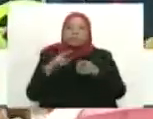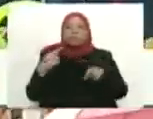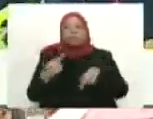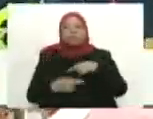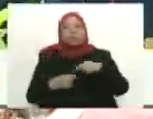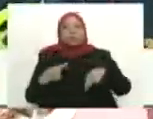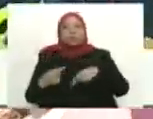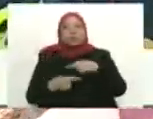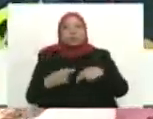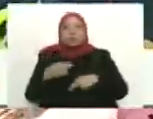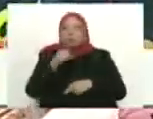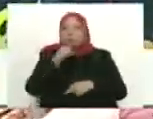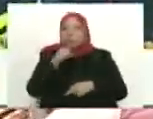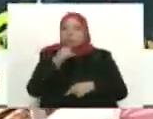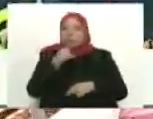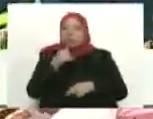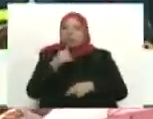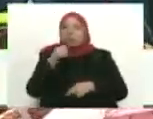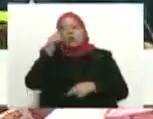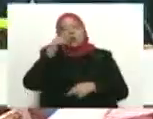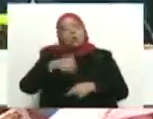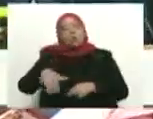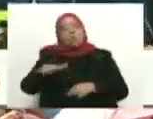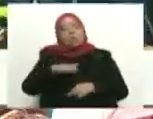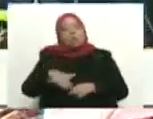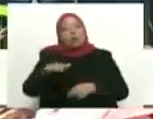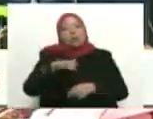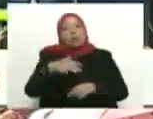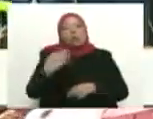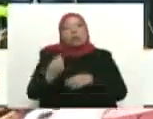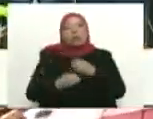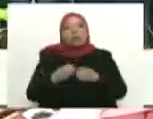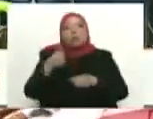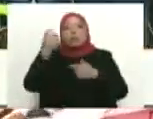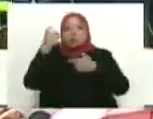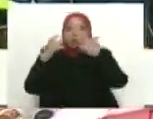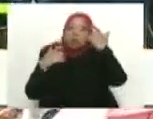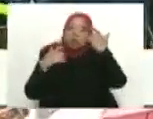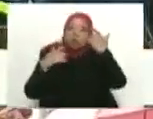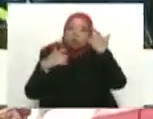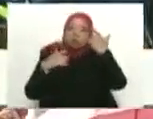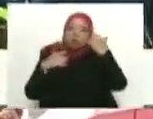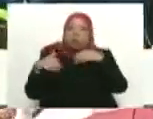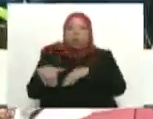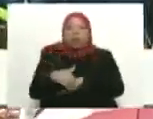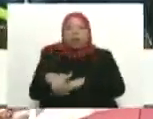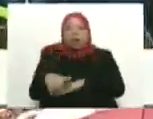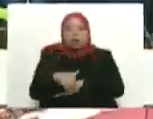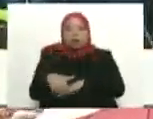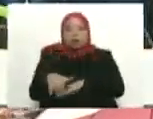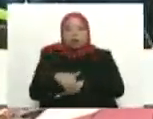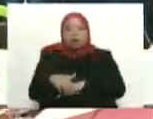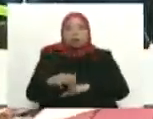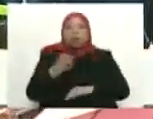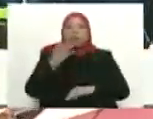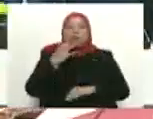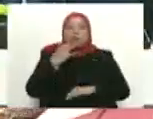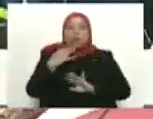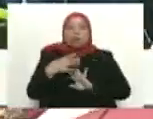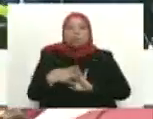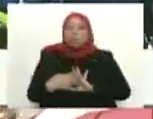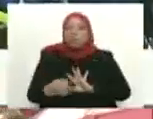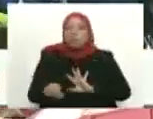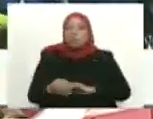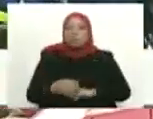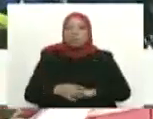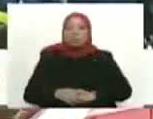revolución bolivariana, con el pueblo, con Nicolás, con Chávez, en la calle. Por ejemplo, aquí